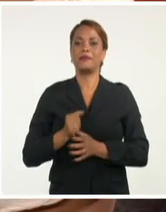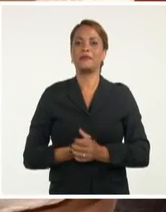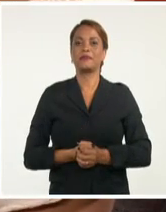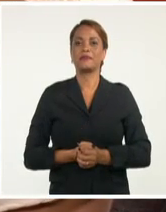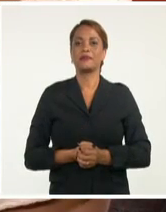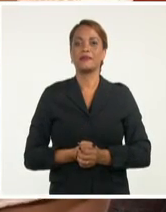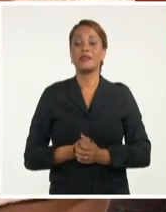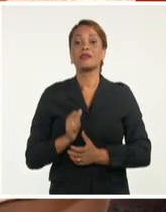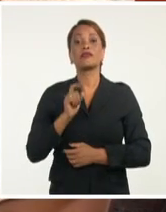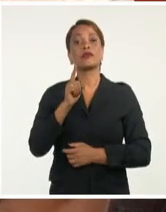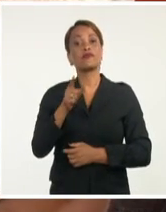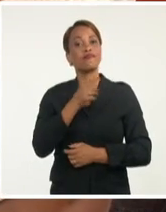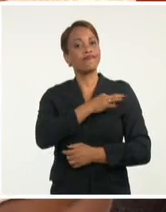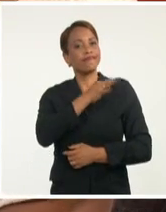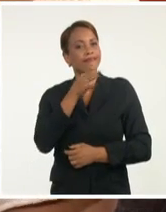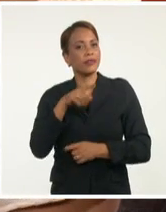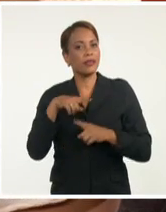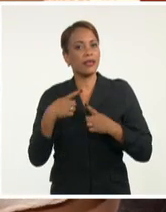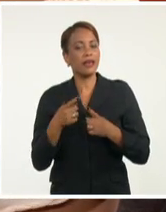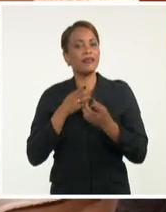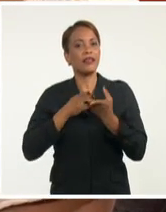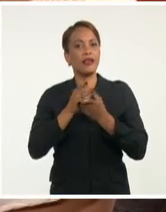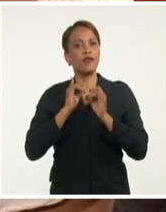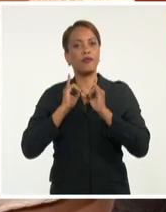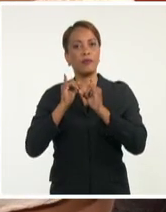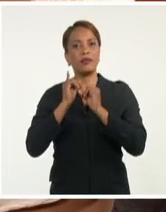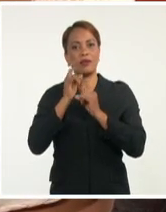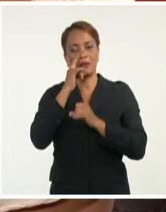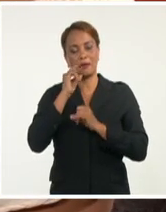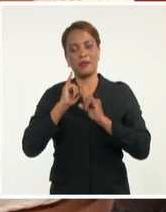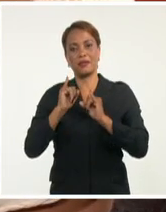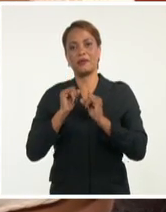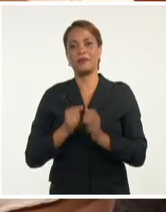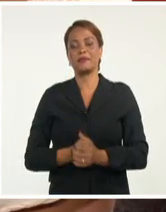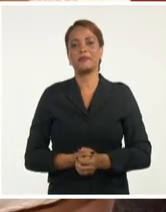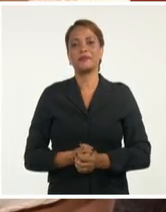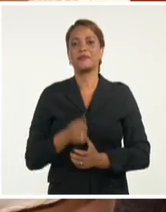usted le invito a que continúe con otras informaciones en el Noticiero Dominical. Muy buenas tardes.